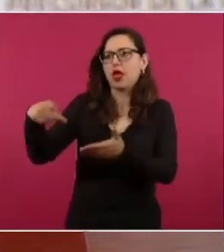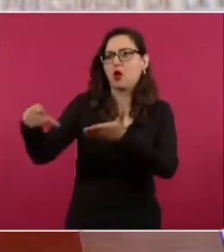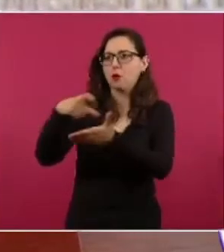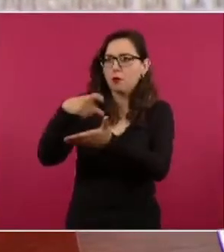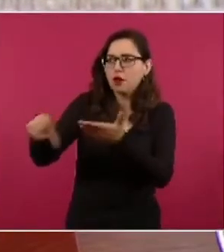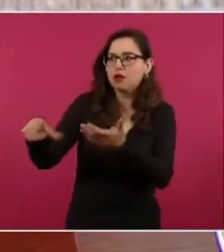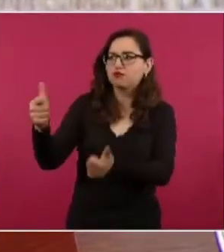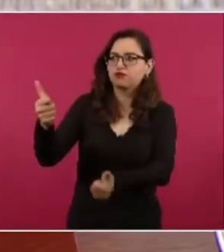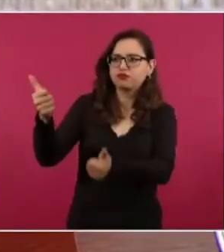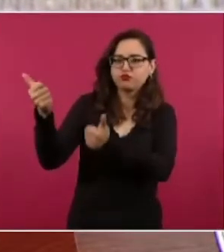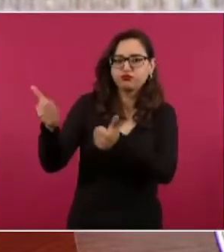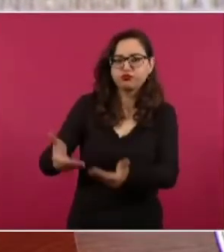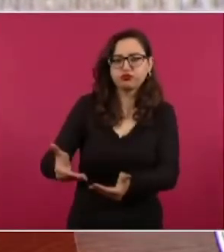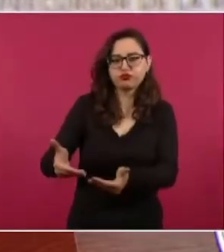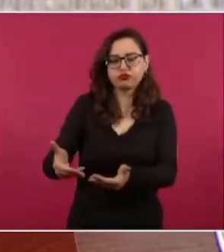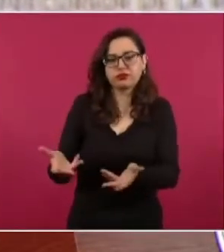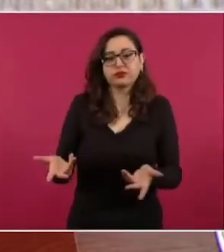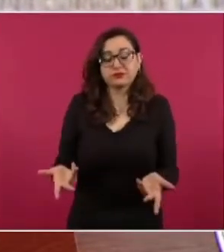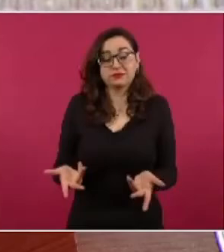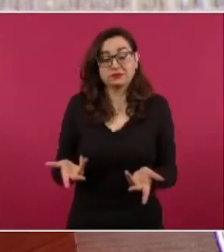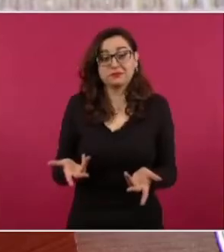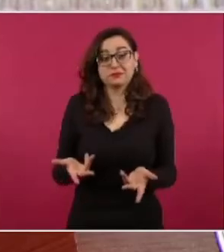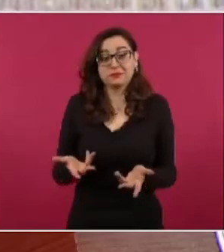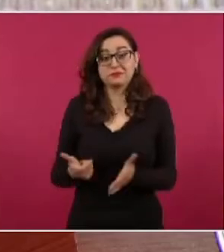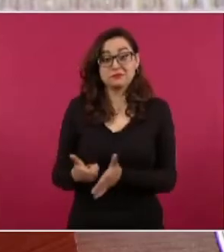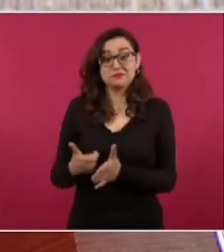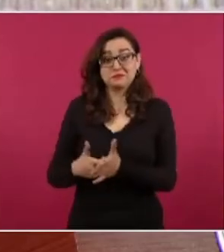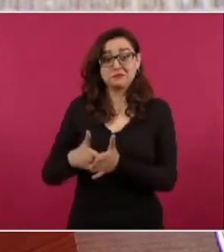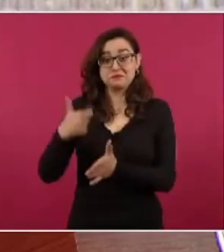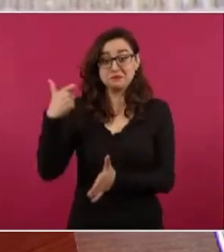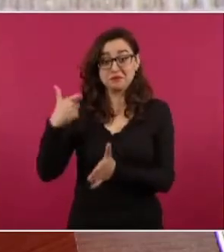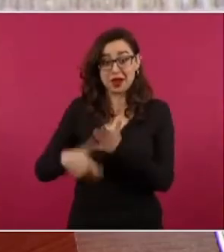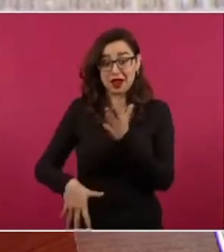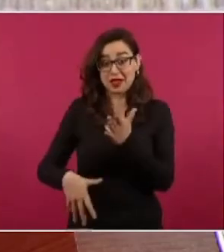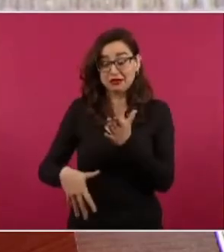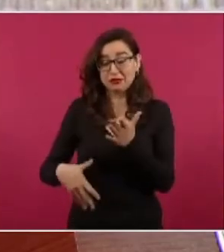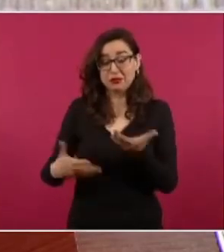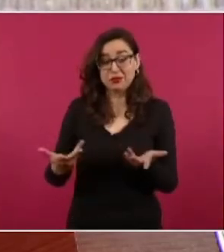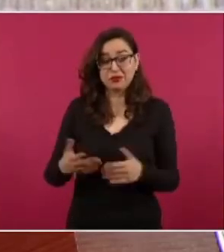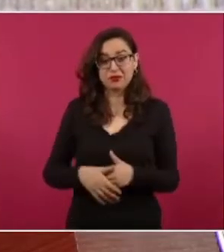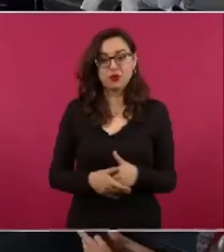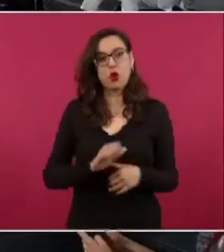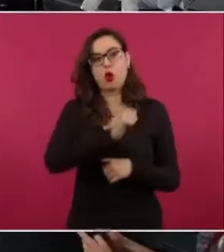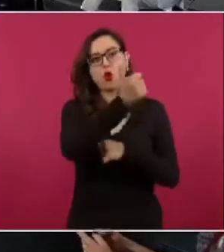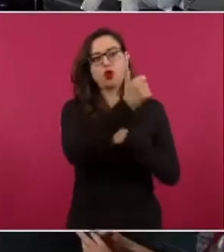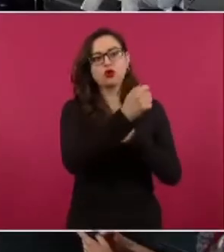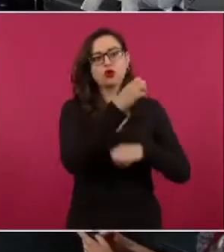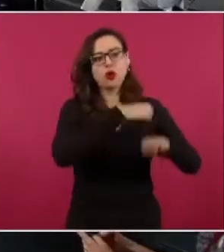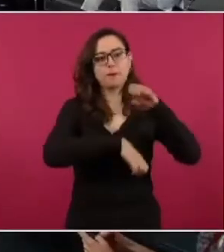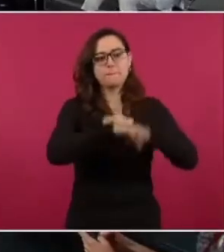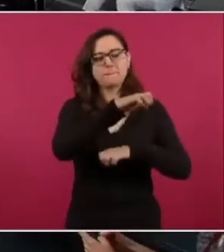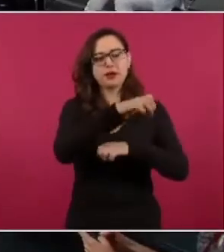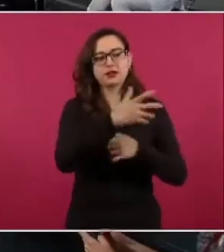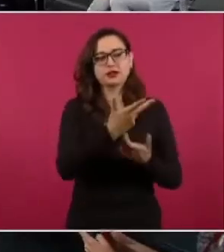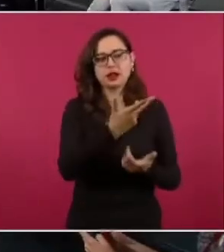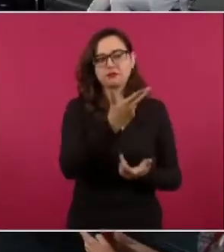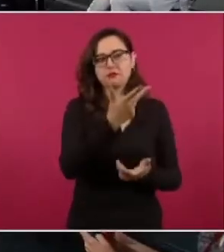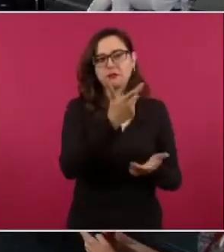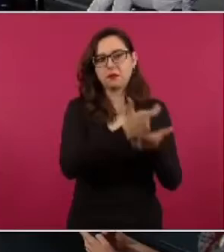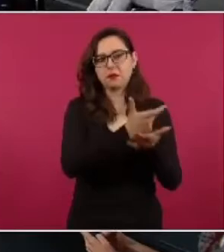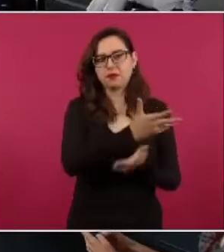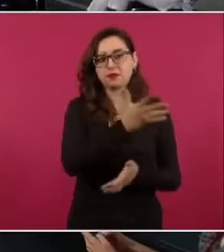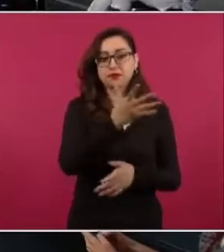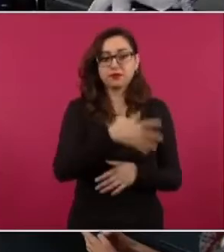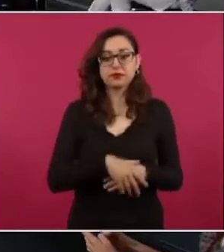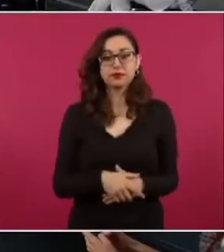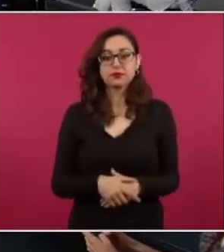estimaban cobrarla empresas extranjeras. ¿Y no se estiman sanciones para los